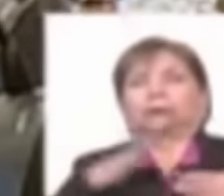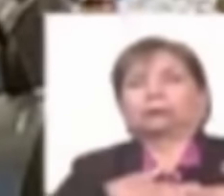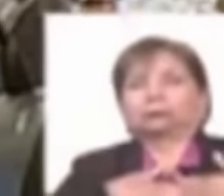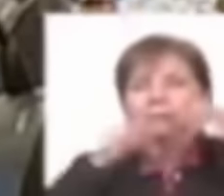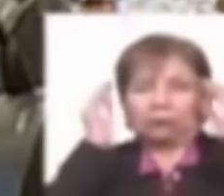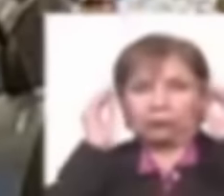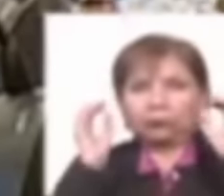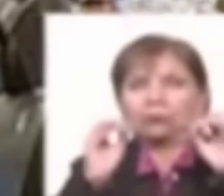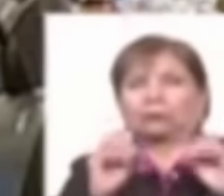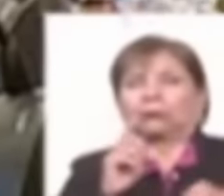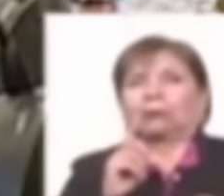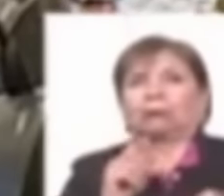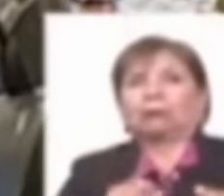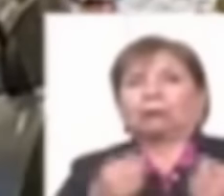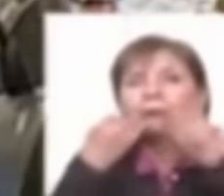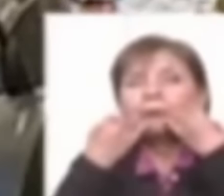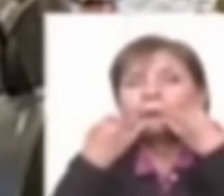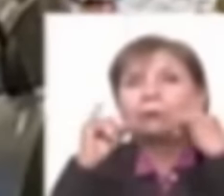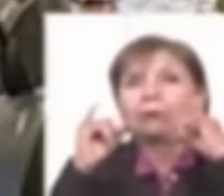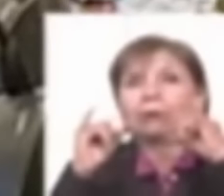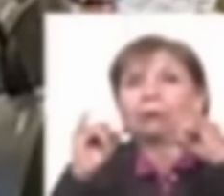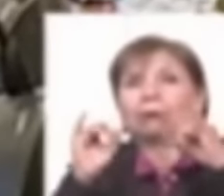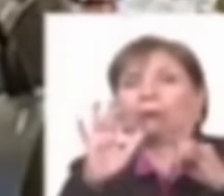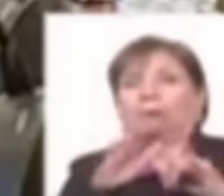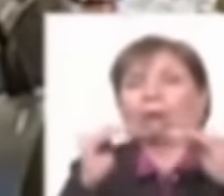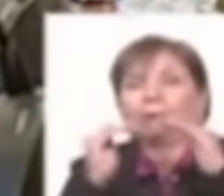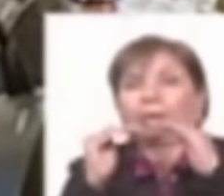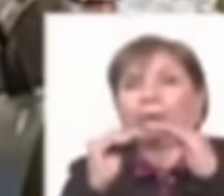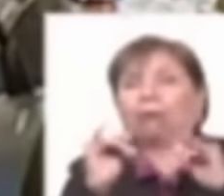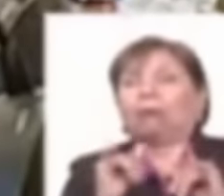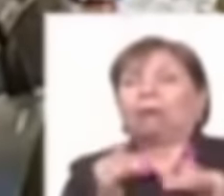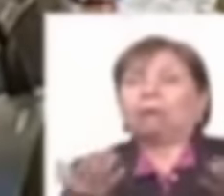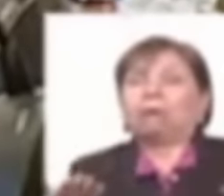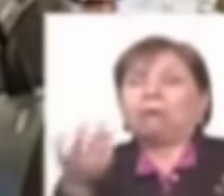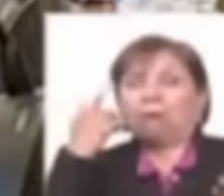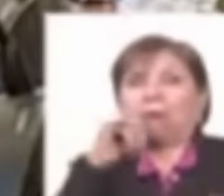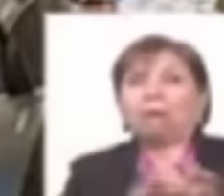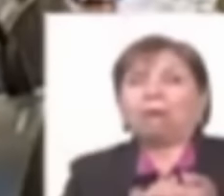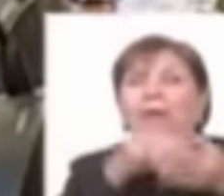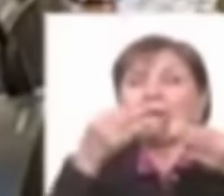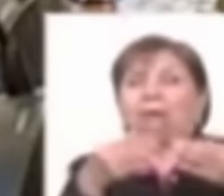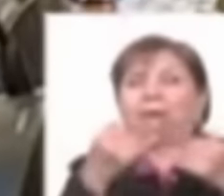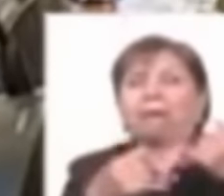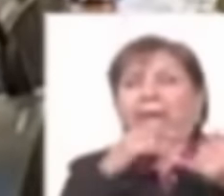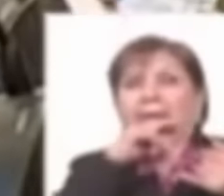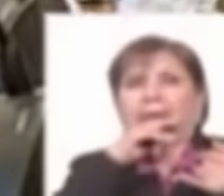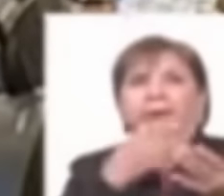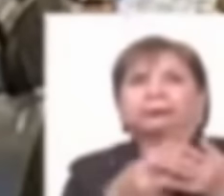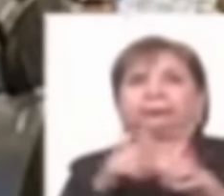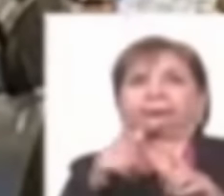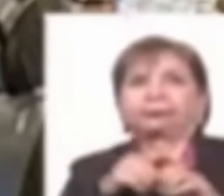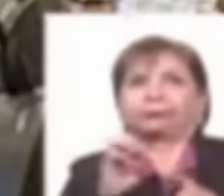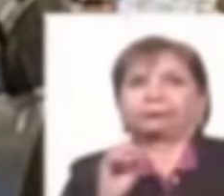personal, un informe a su medida, un informe para que finalmente la señora Inés Tello